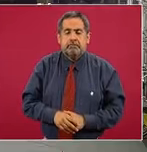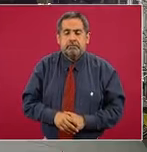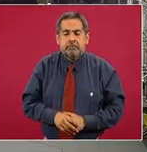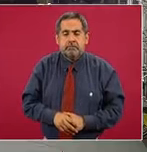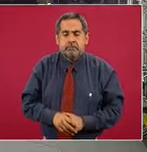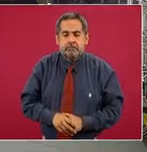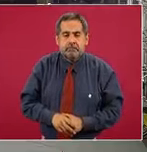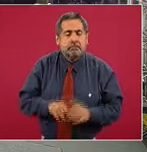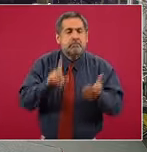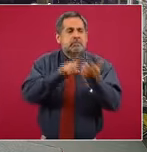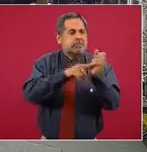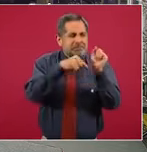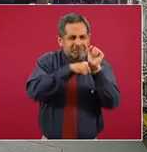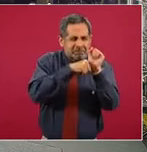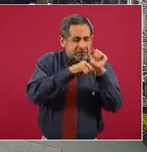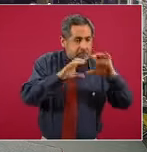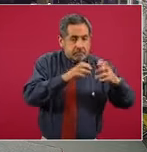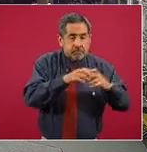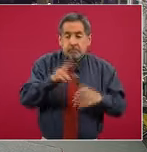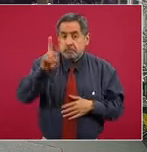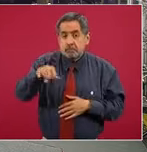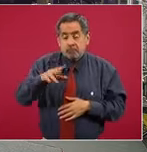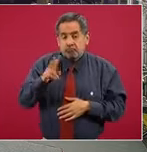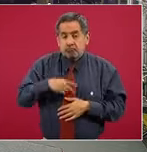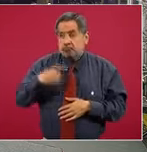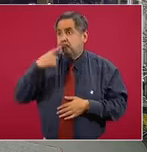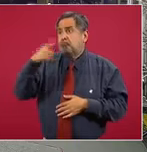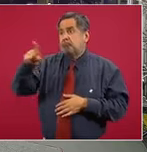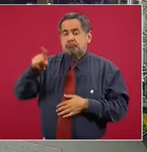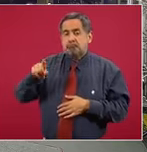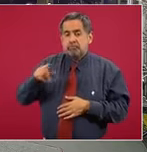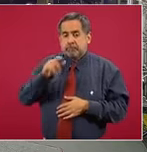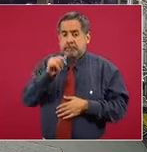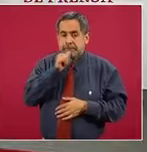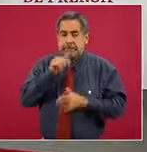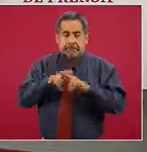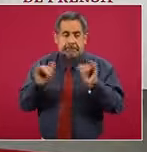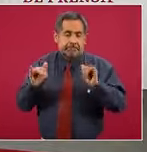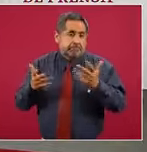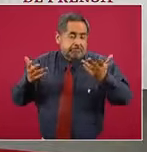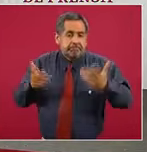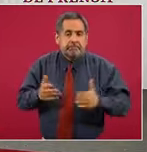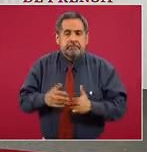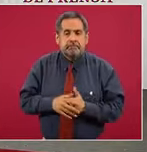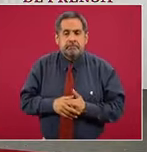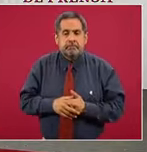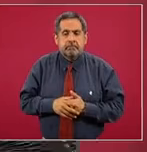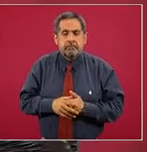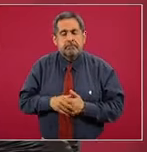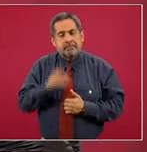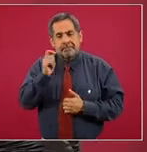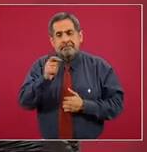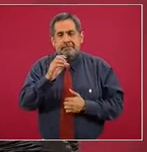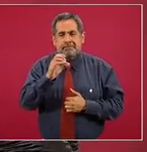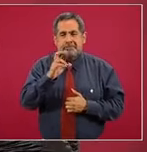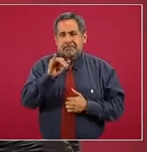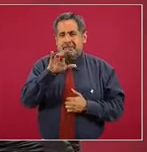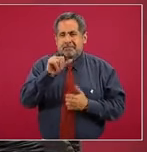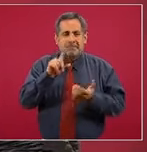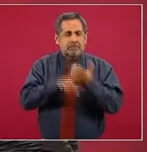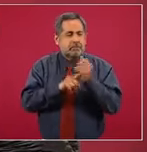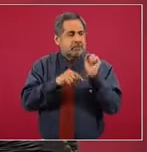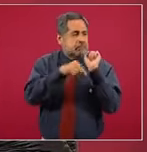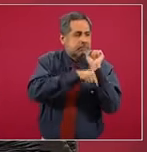Los eventos clandestinos, en realidad no hemos recibido ninguno. Siempre que hay crisis hay